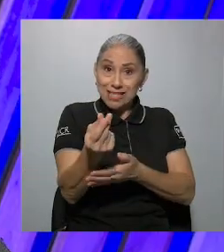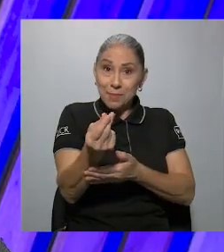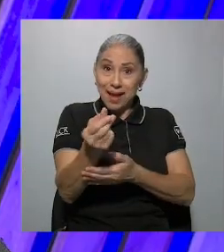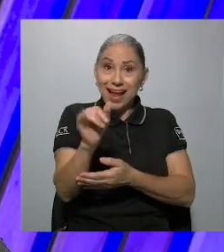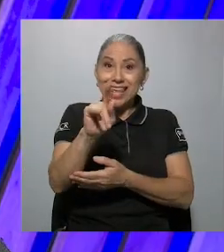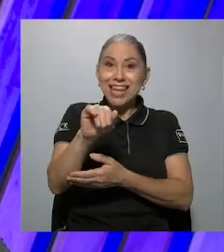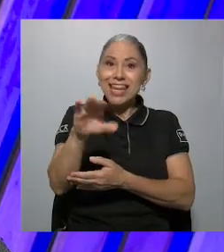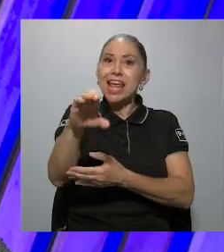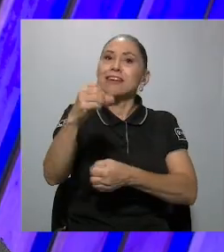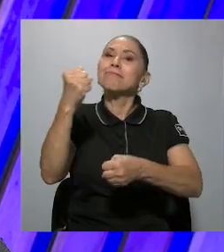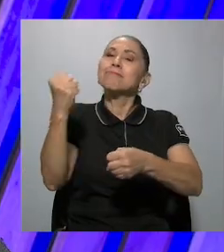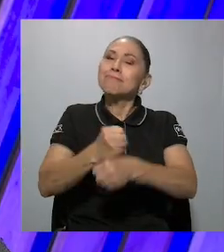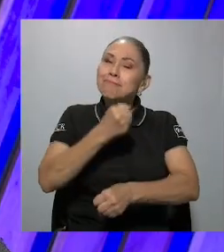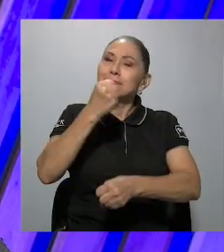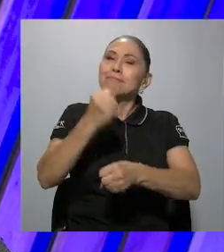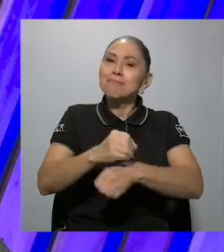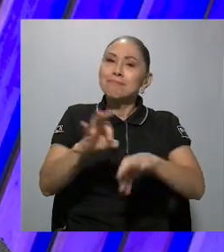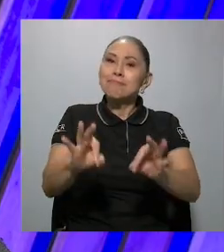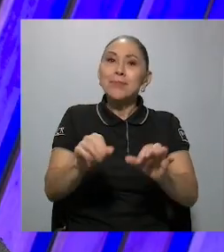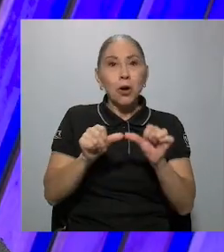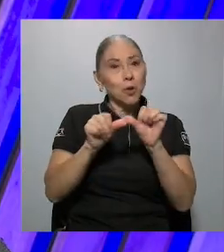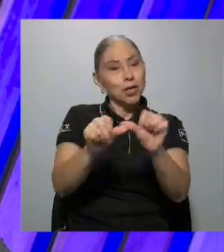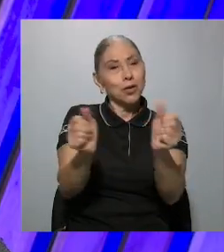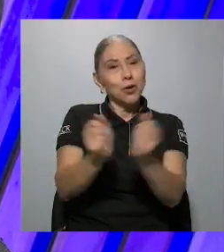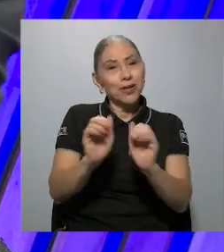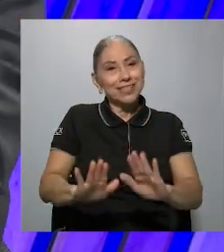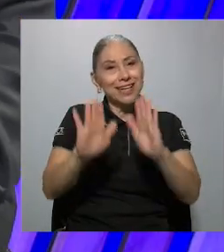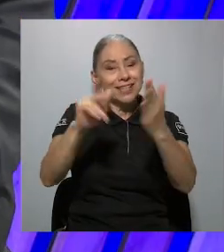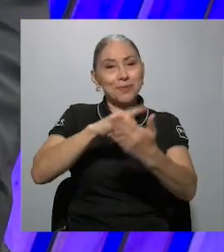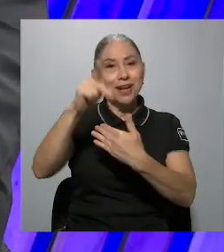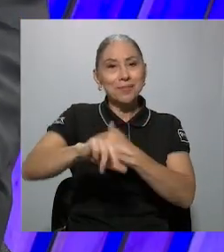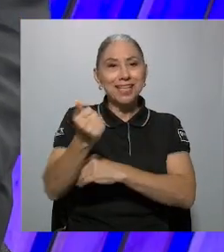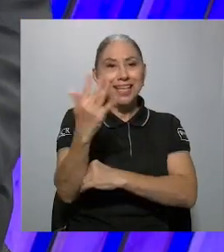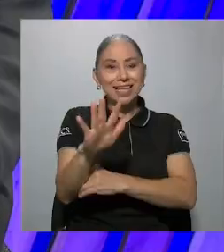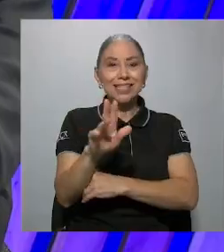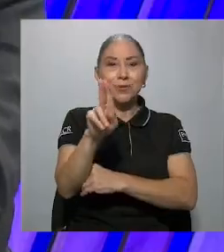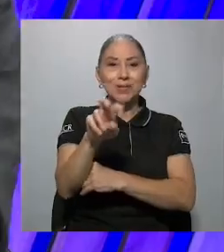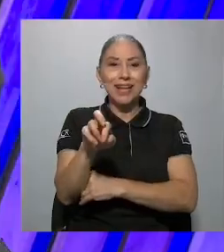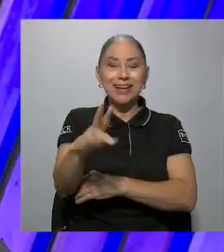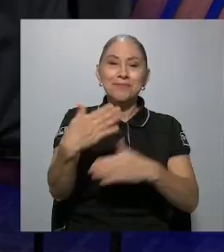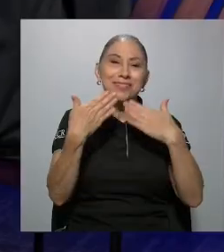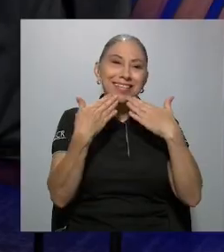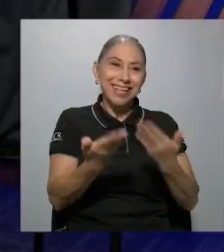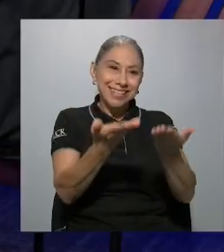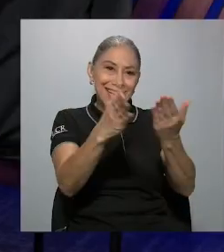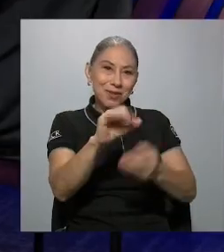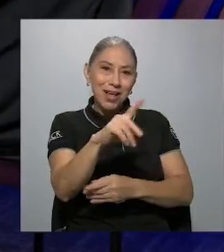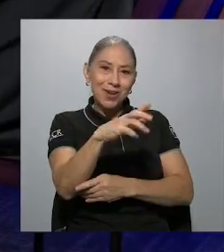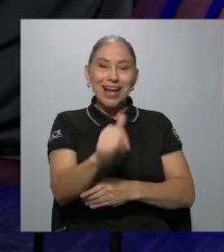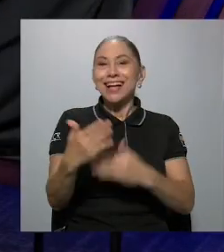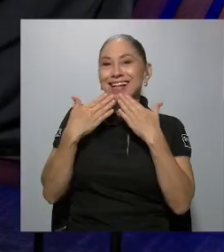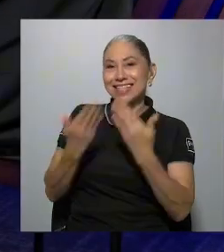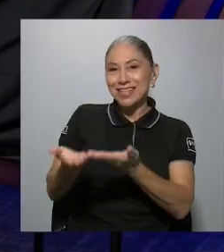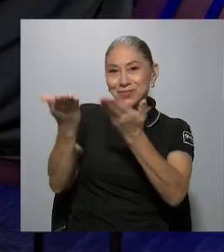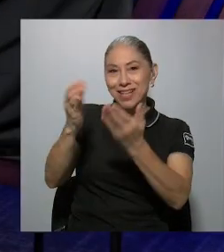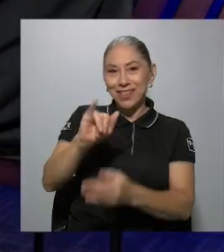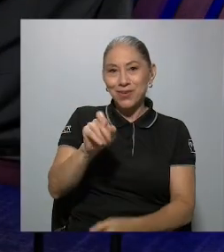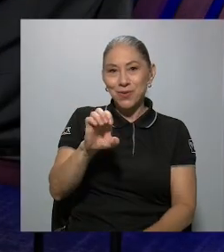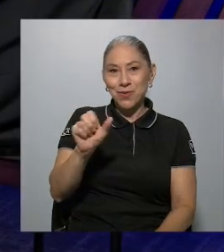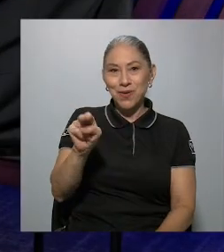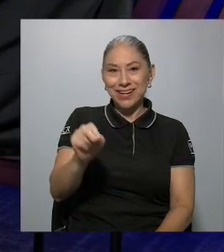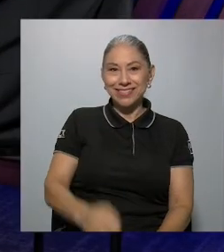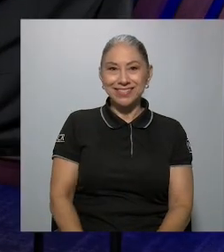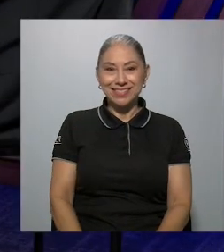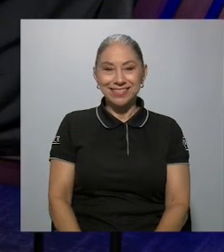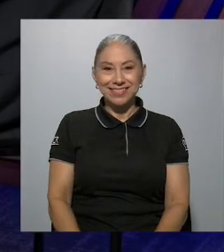el INEC funcionan y quédense con los espléndidos programas de 15 UCR. Muchas gracias, doña Olga. Muchísimas gracias a usted, don Juan.